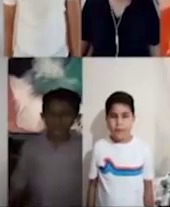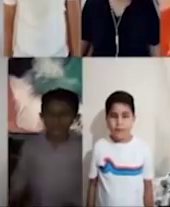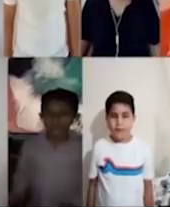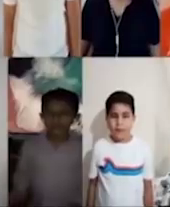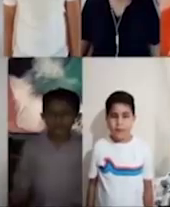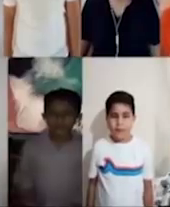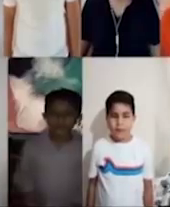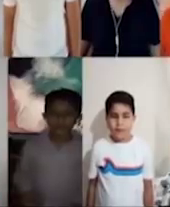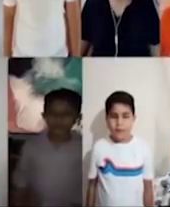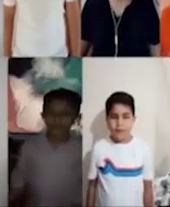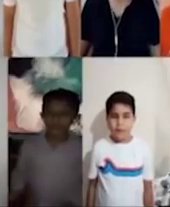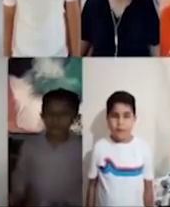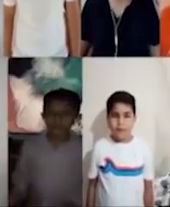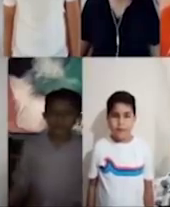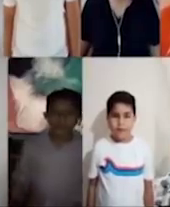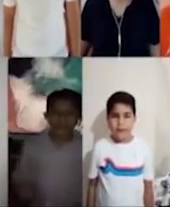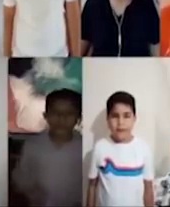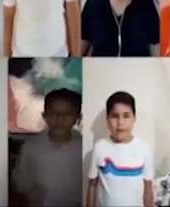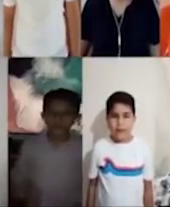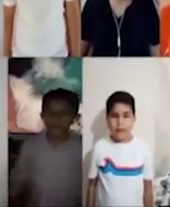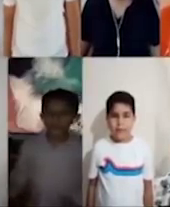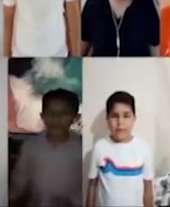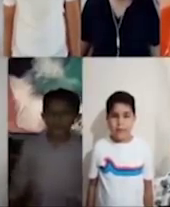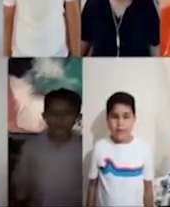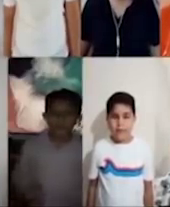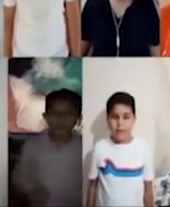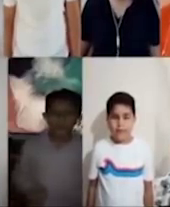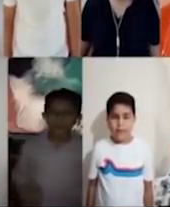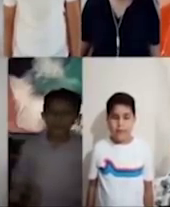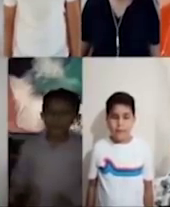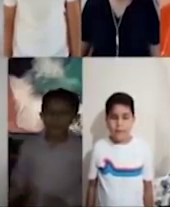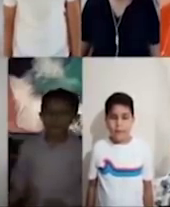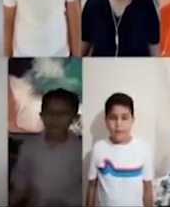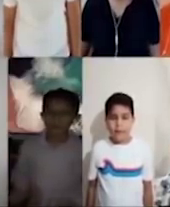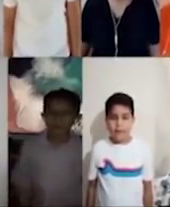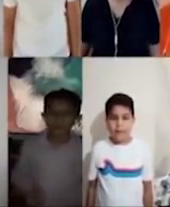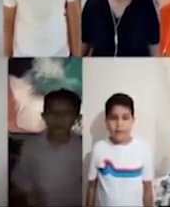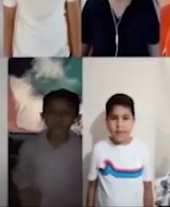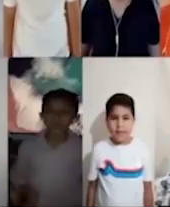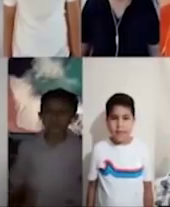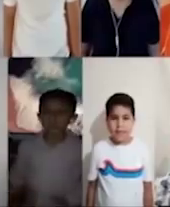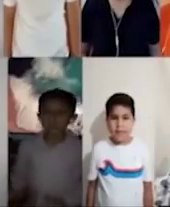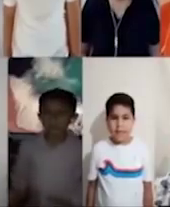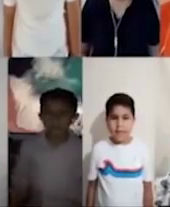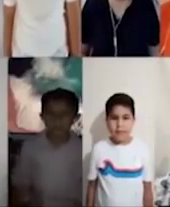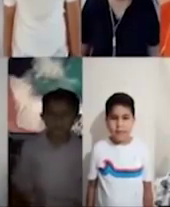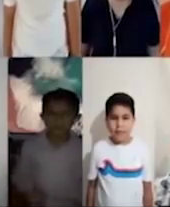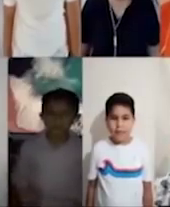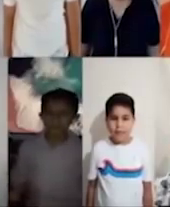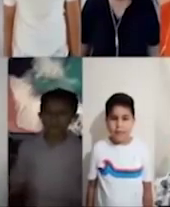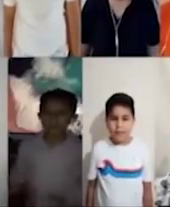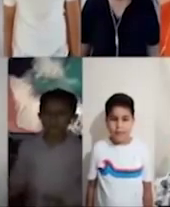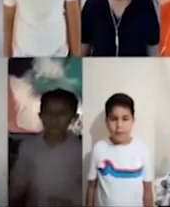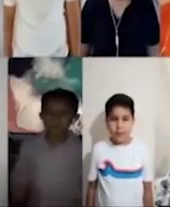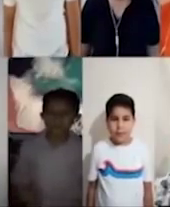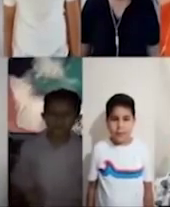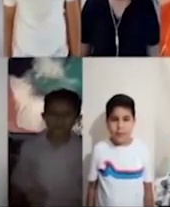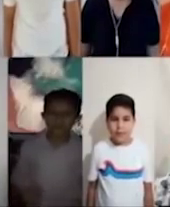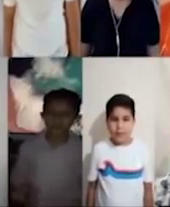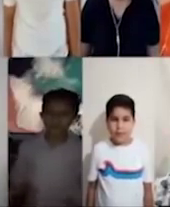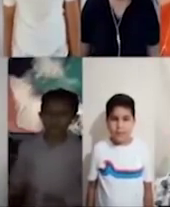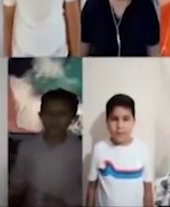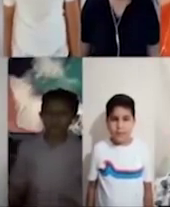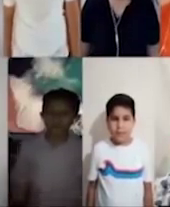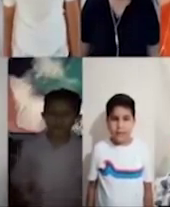La negrita cucurumbe se fue a bailar al mar para ver si las